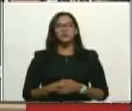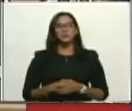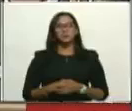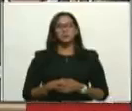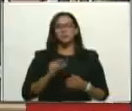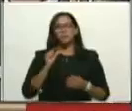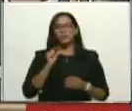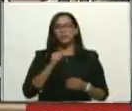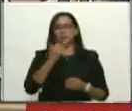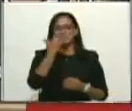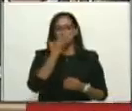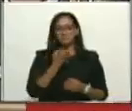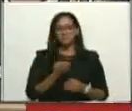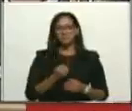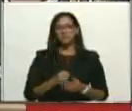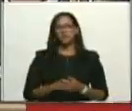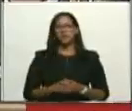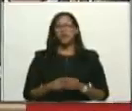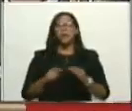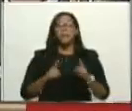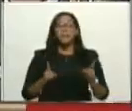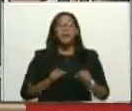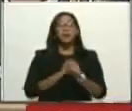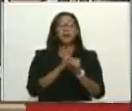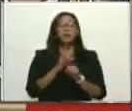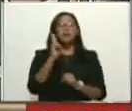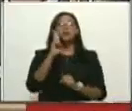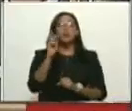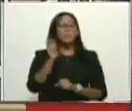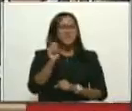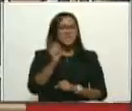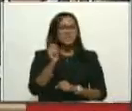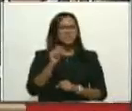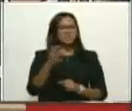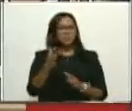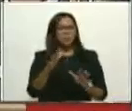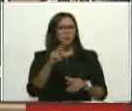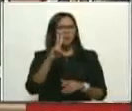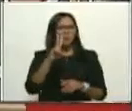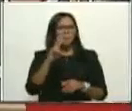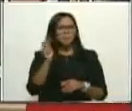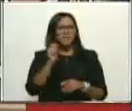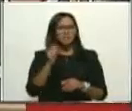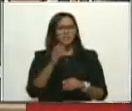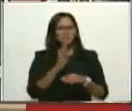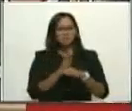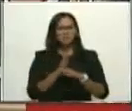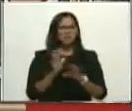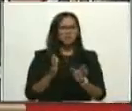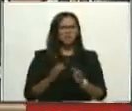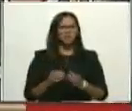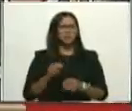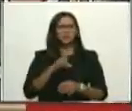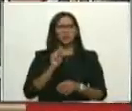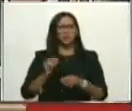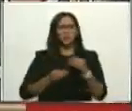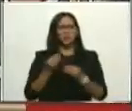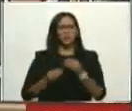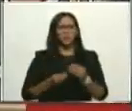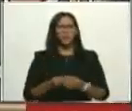duelo. Pero fíjense, por la pandemia fueron 2 meses, creo, más o menos 2 meses y pico, que no lo